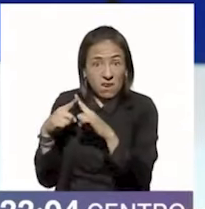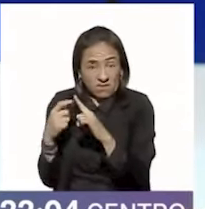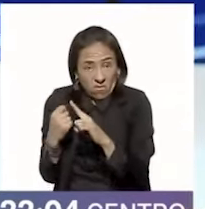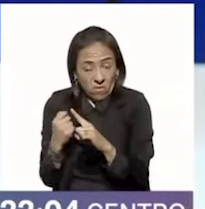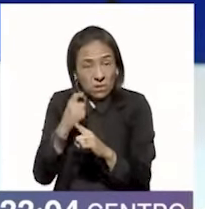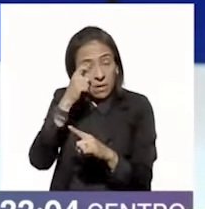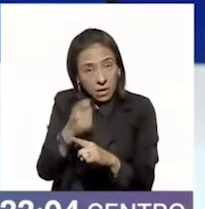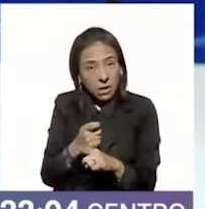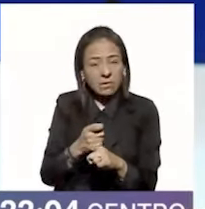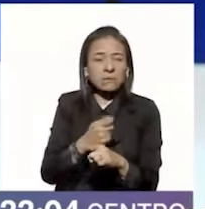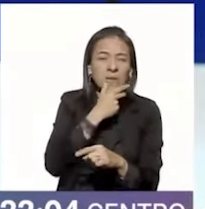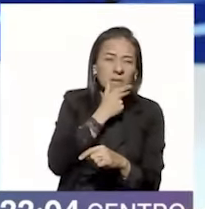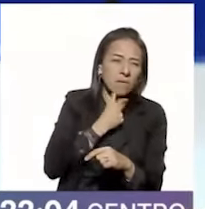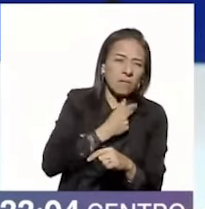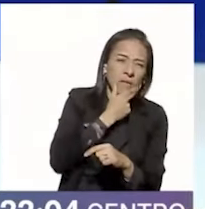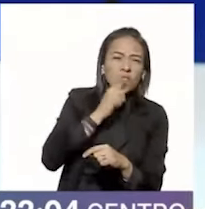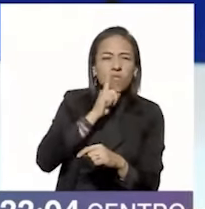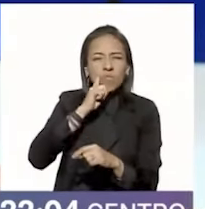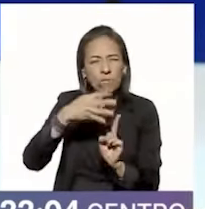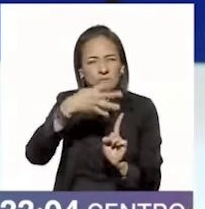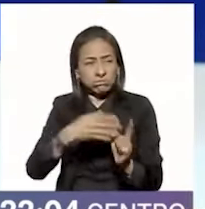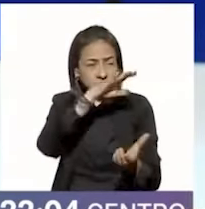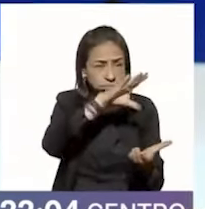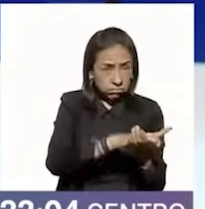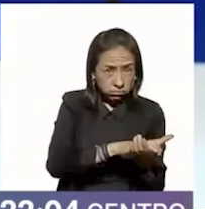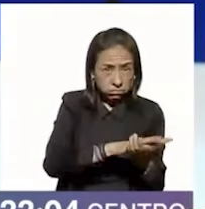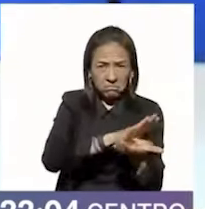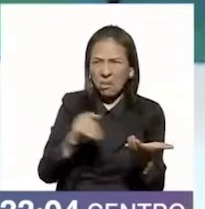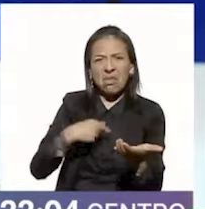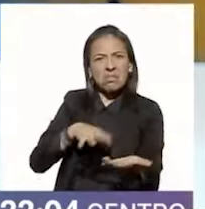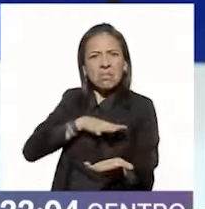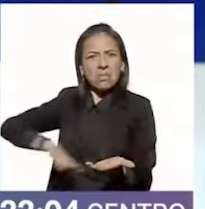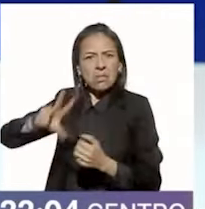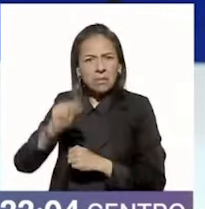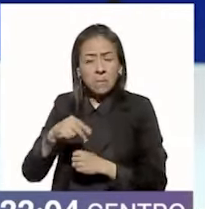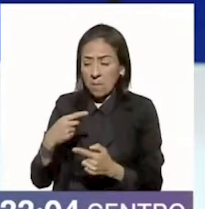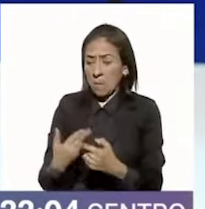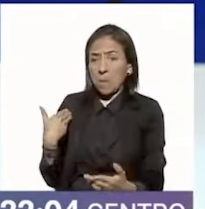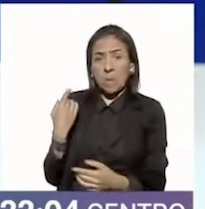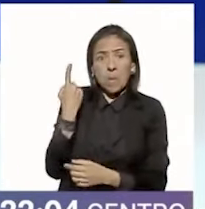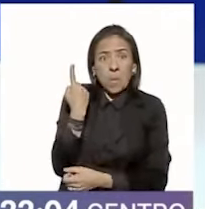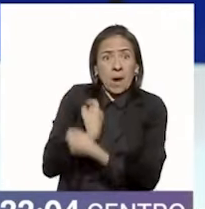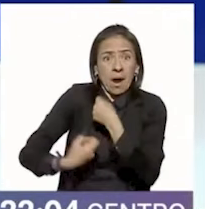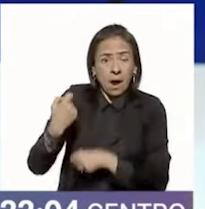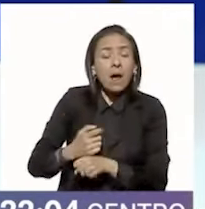matrimonio homosexual. Uh-huh. Sin embargo, hemos aprobado hace un año en España una ley de